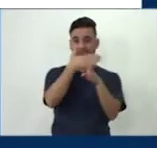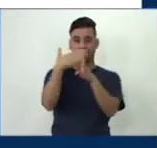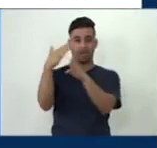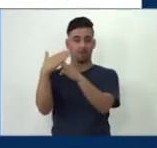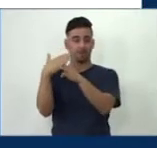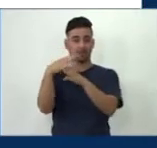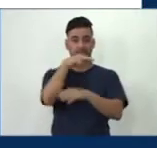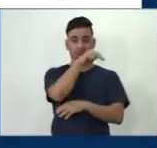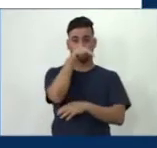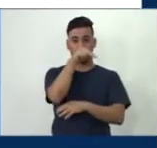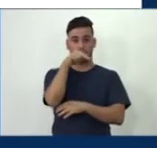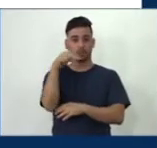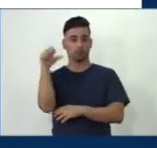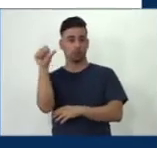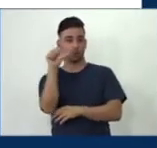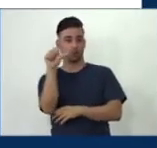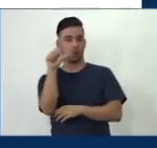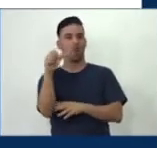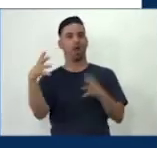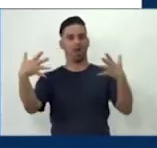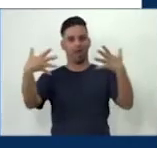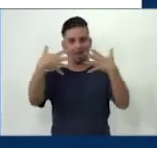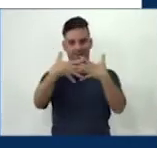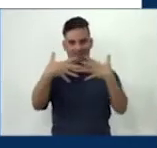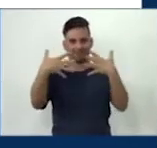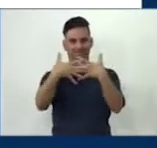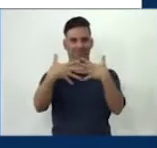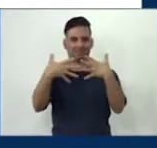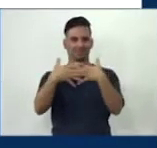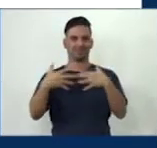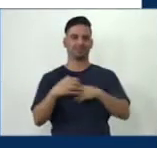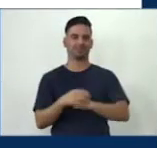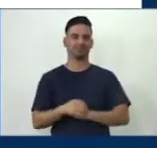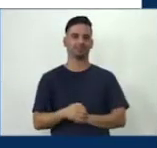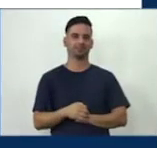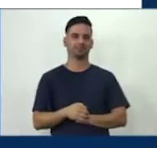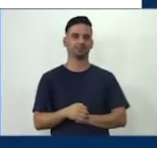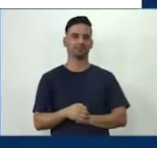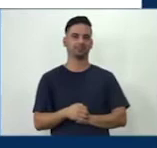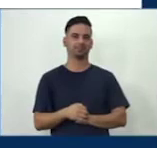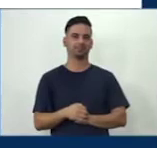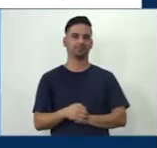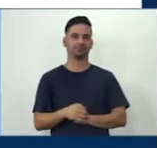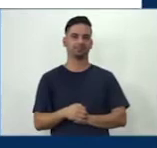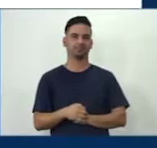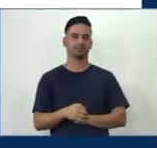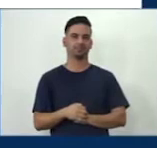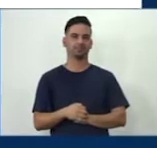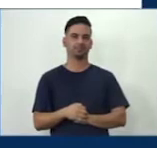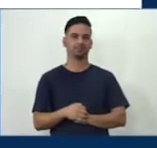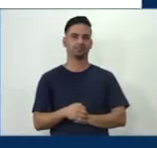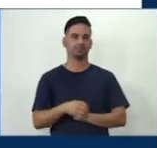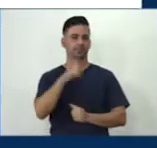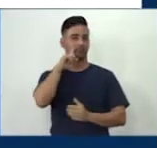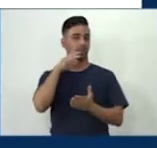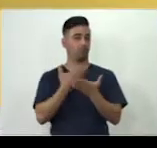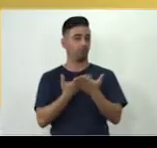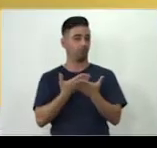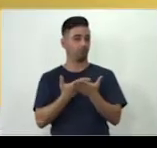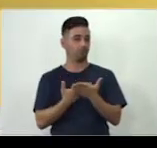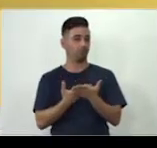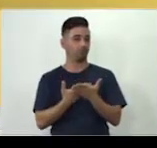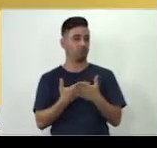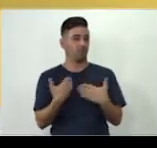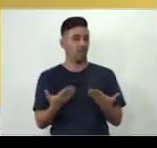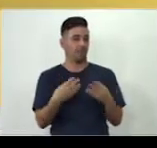se atraen. Podemos observar qué le pasa de allí a las limaduras de hierro. Vamos a ver cómo se están acercando, y sin embargo también tenemos que tener en cuenta qué